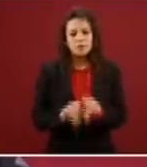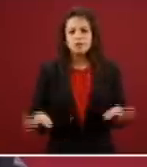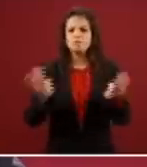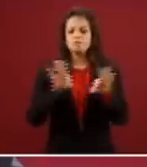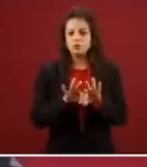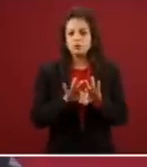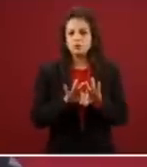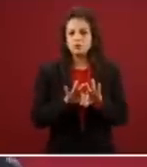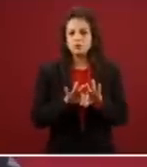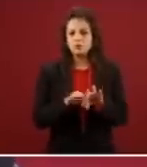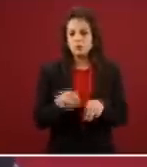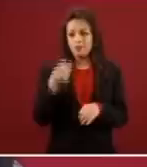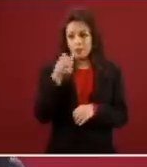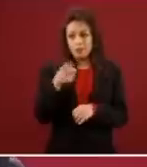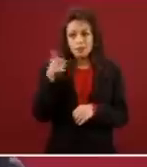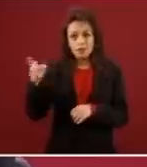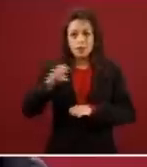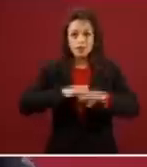hacer